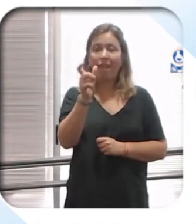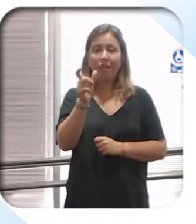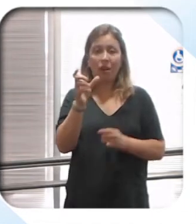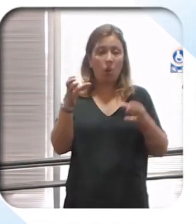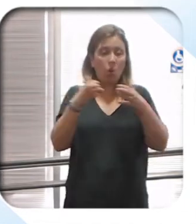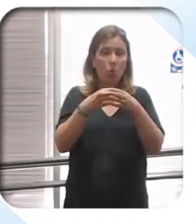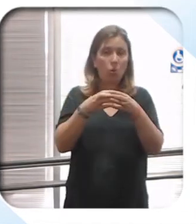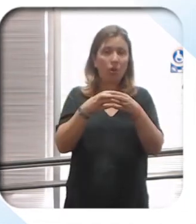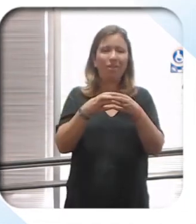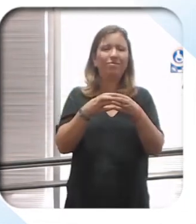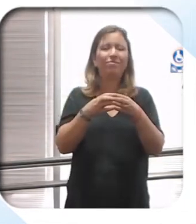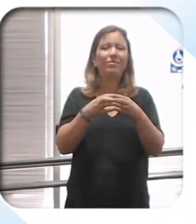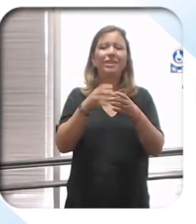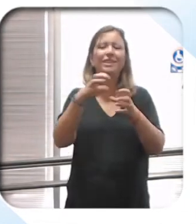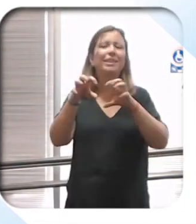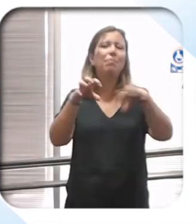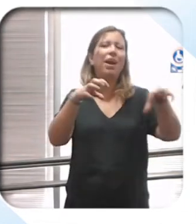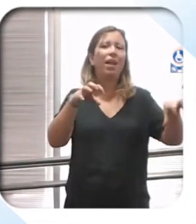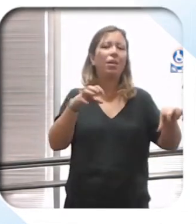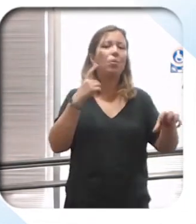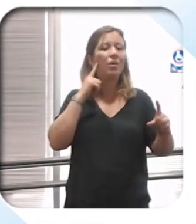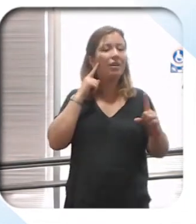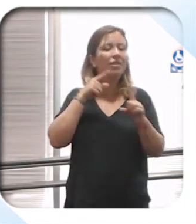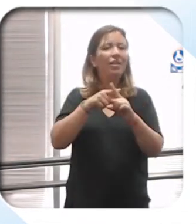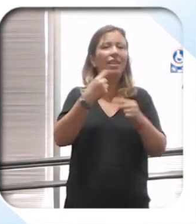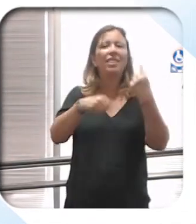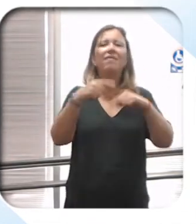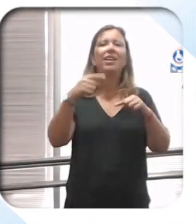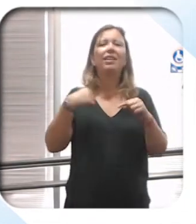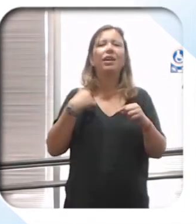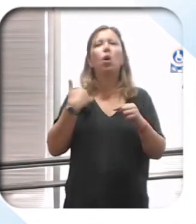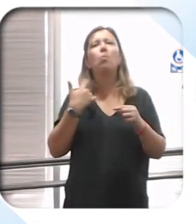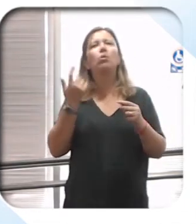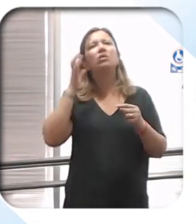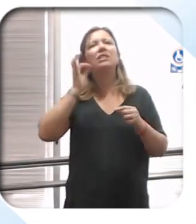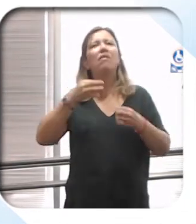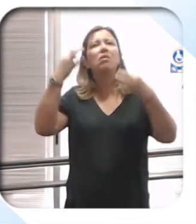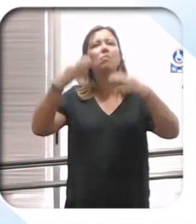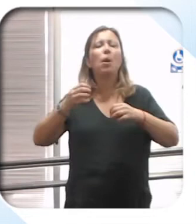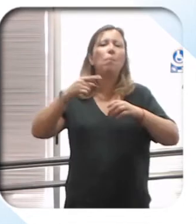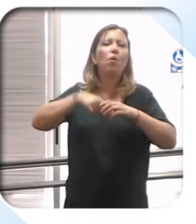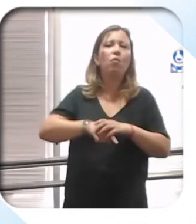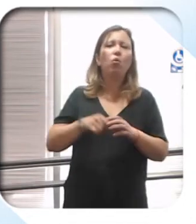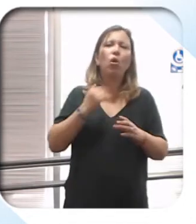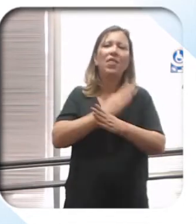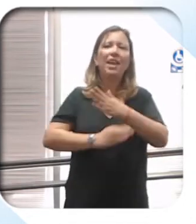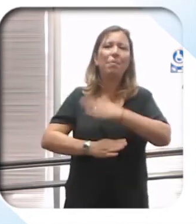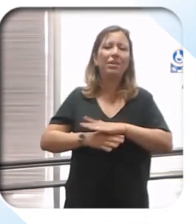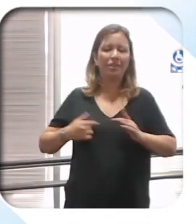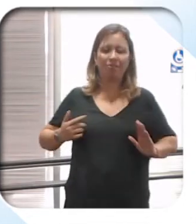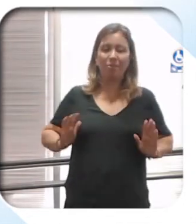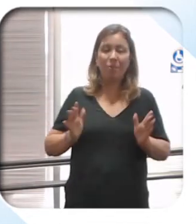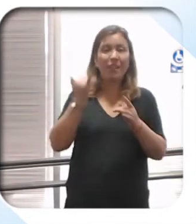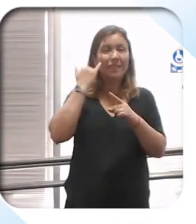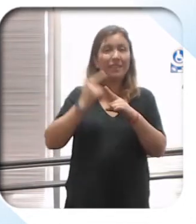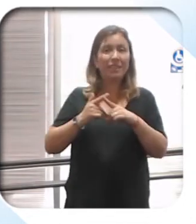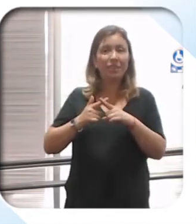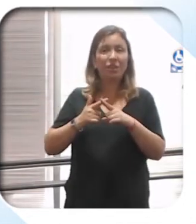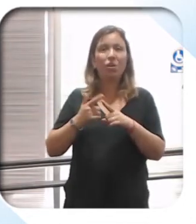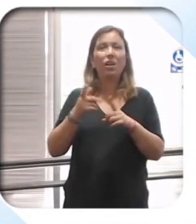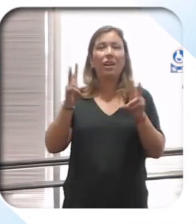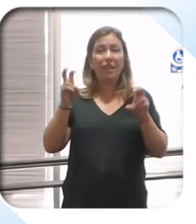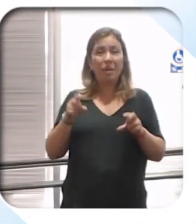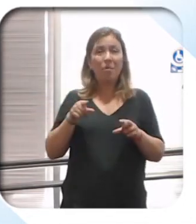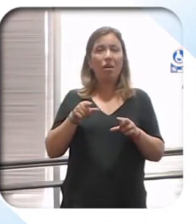juntan porque nuestra visión de la discapacidad es muy limitada y porque nuestra formación en sexualidad y nuestro conocimiento